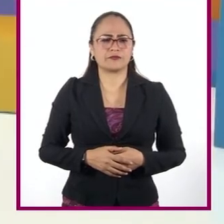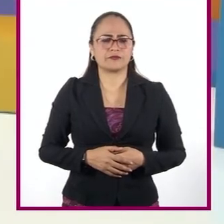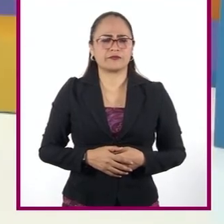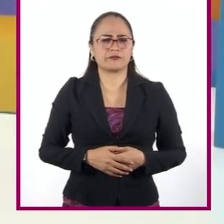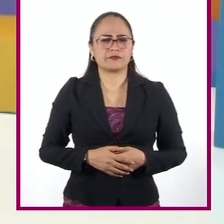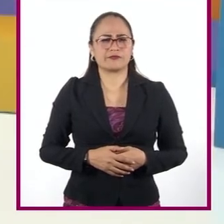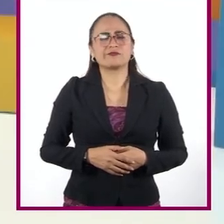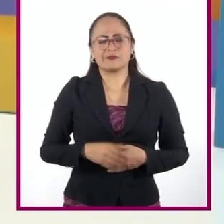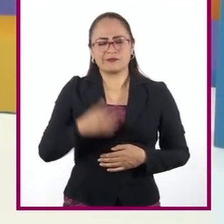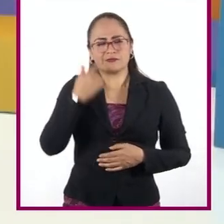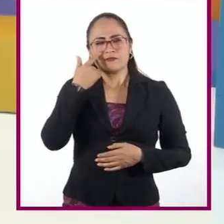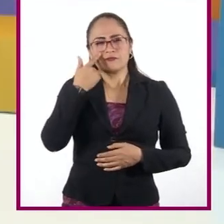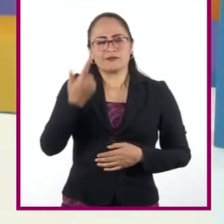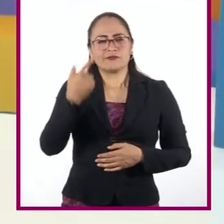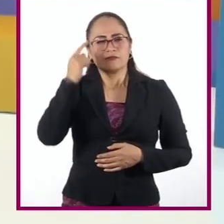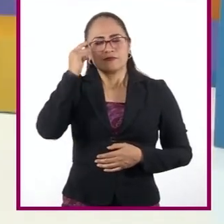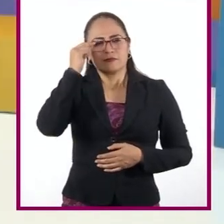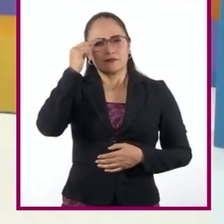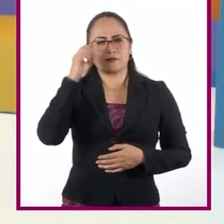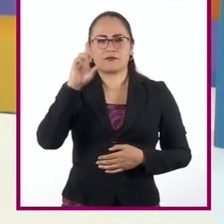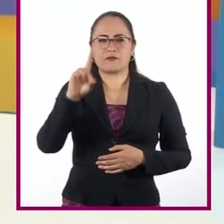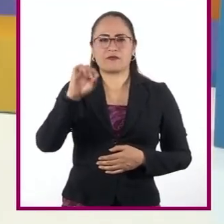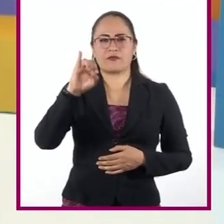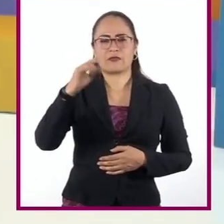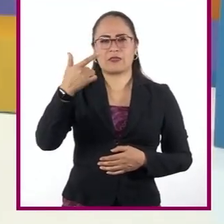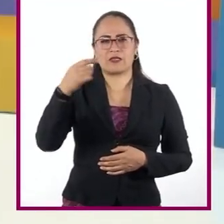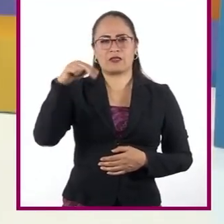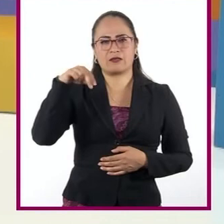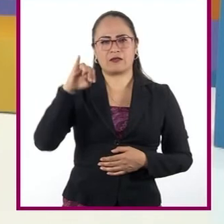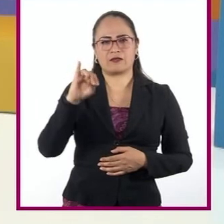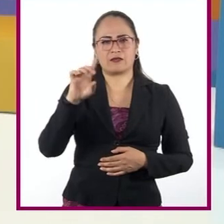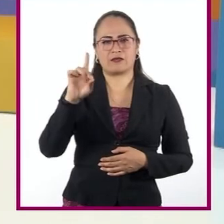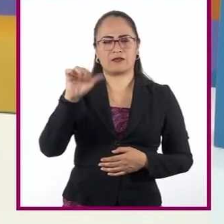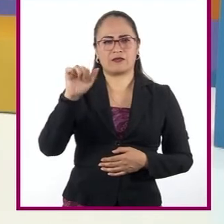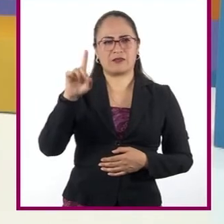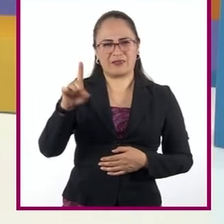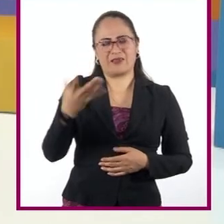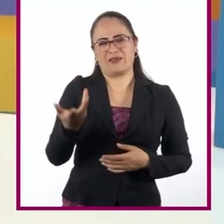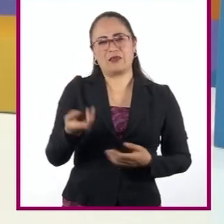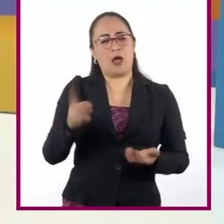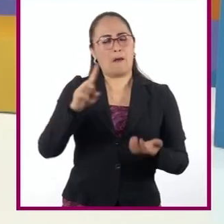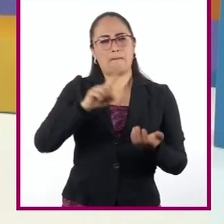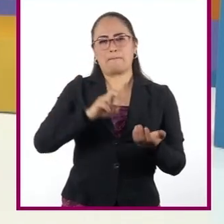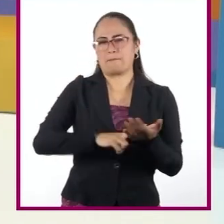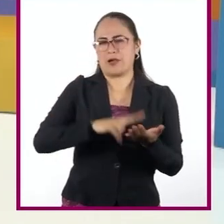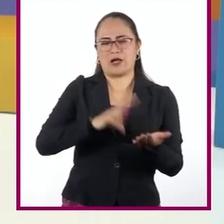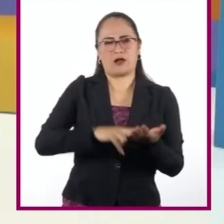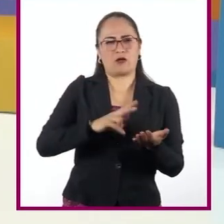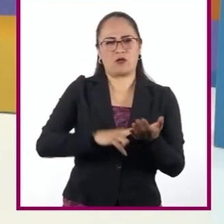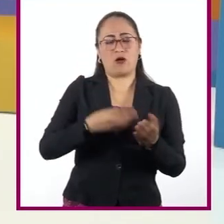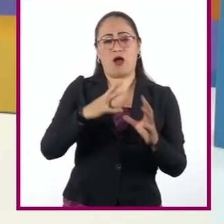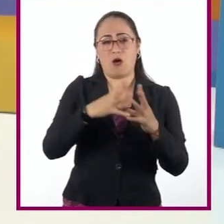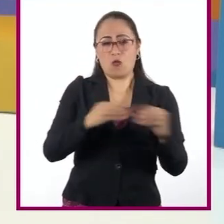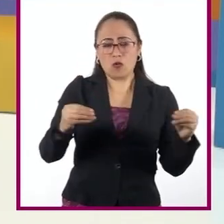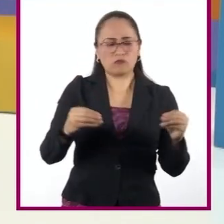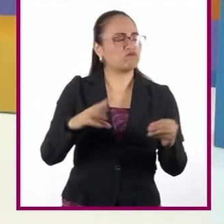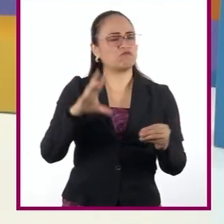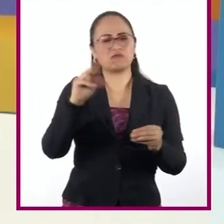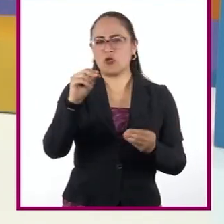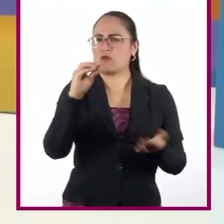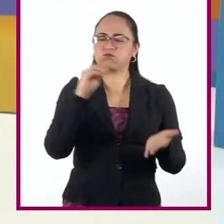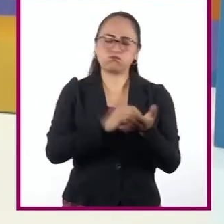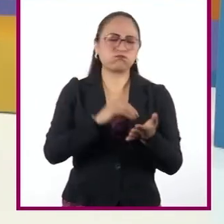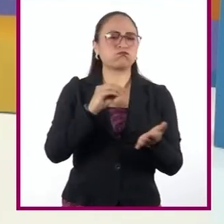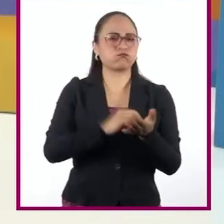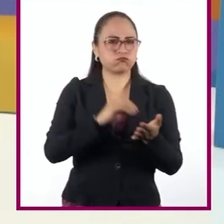Como podrán darse cuenta, la dignidad humana es el valor ilimitado que poseemos como seres humanos, pues tenemos